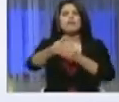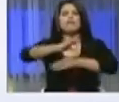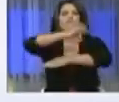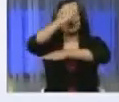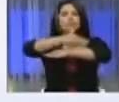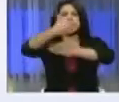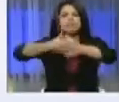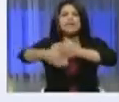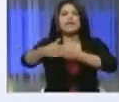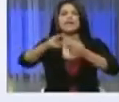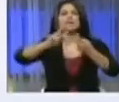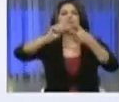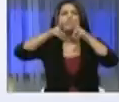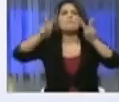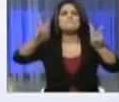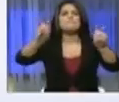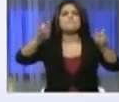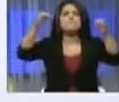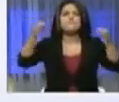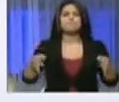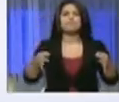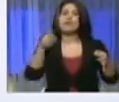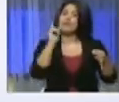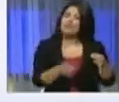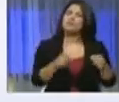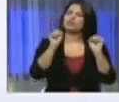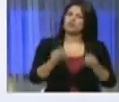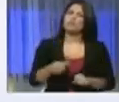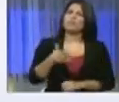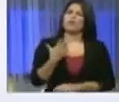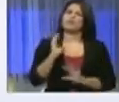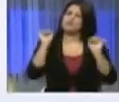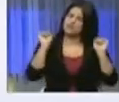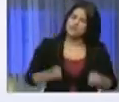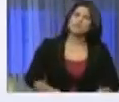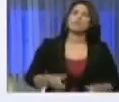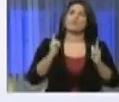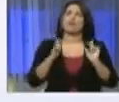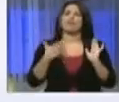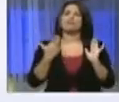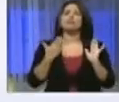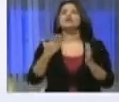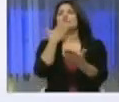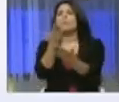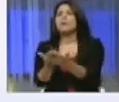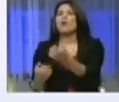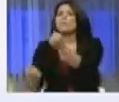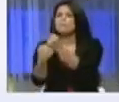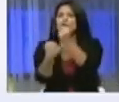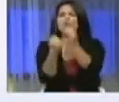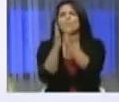posible, es necesaria y la estamos construyendo. Yo pido todo el apoyo, agradezco todo el apoyo